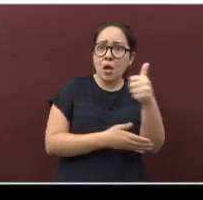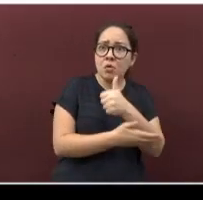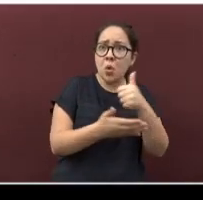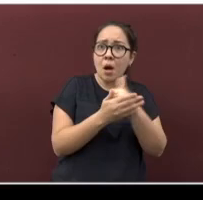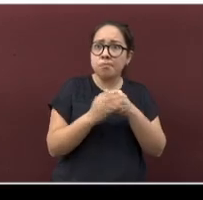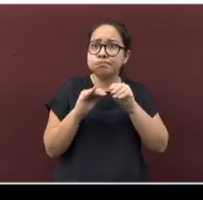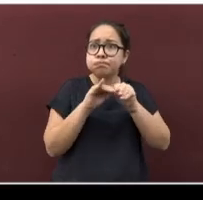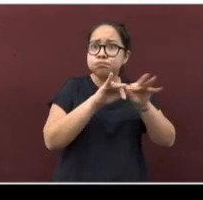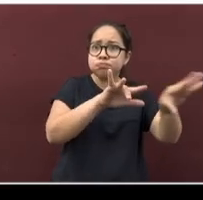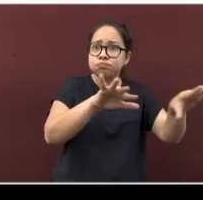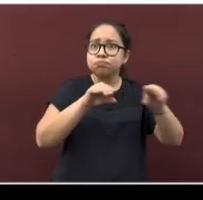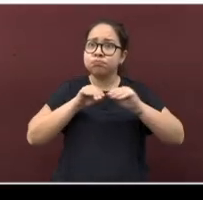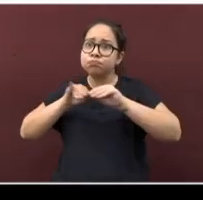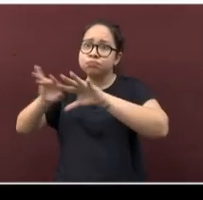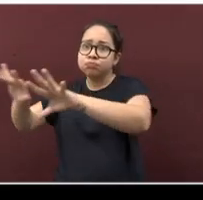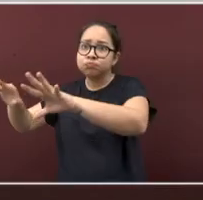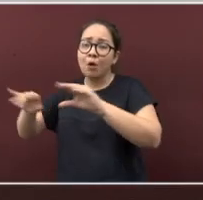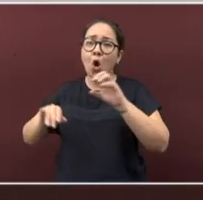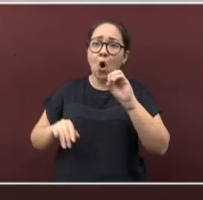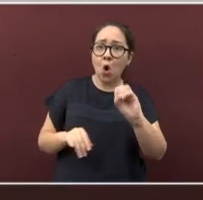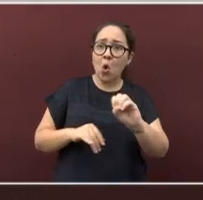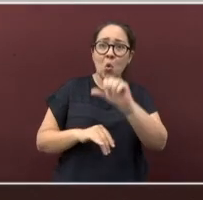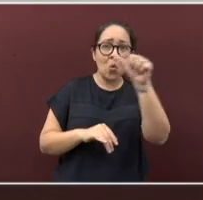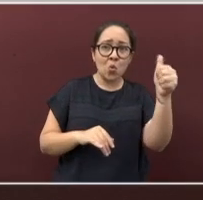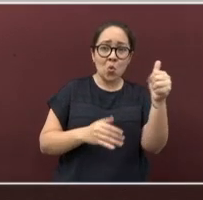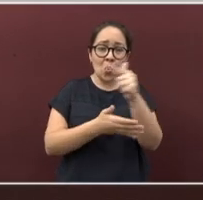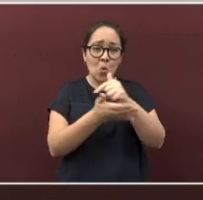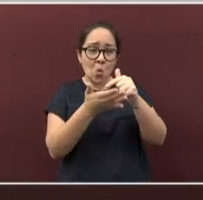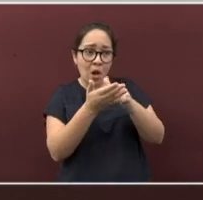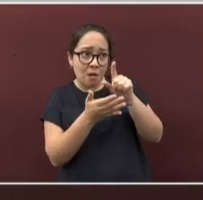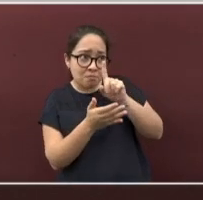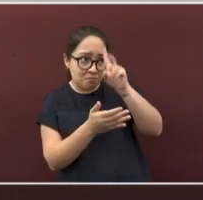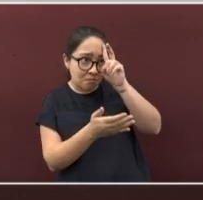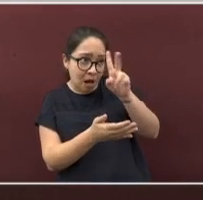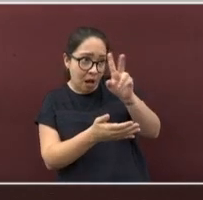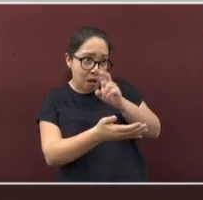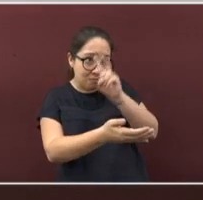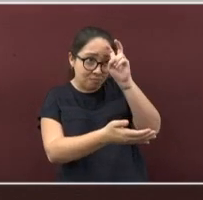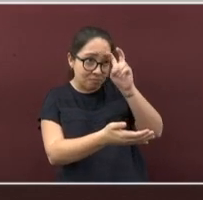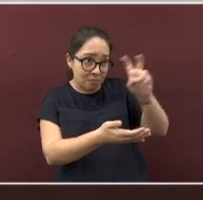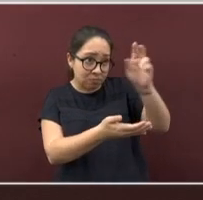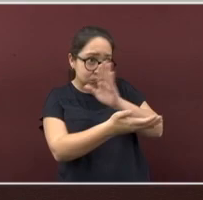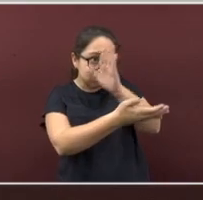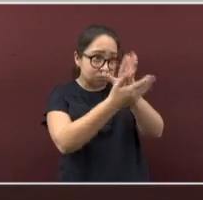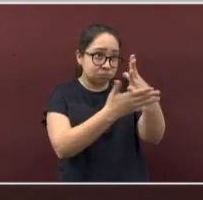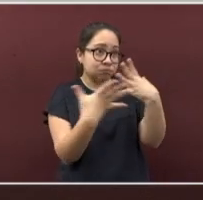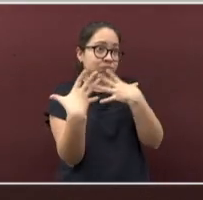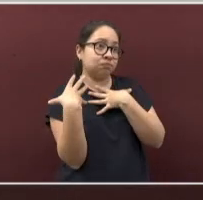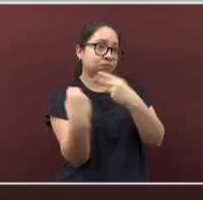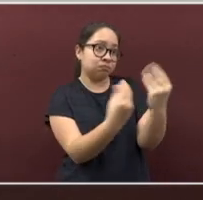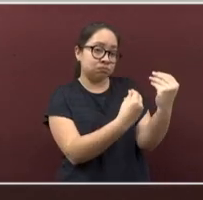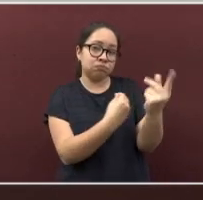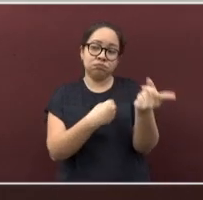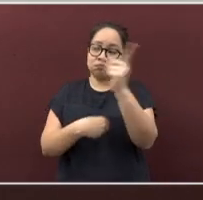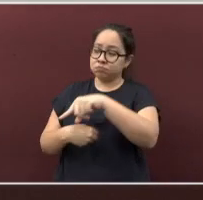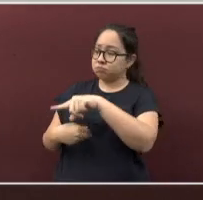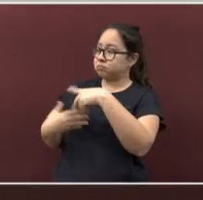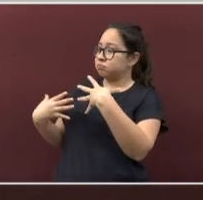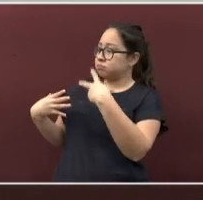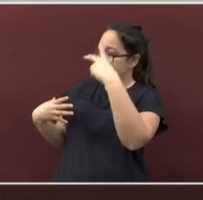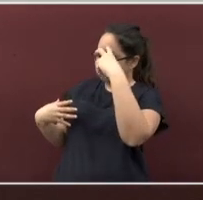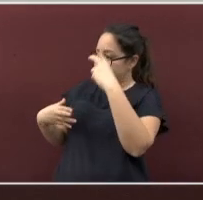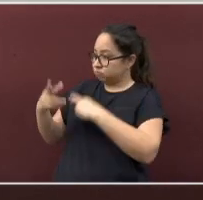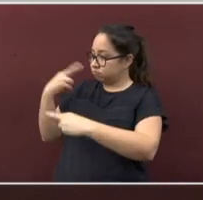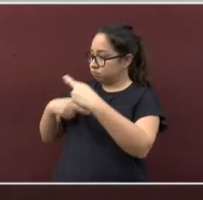de un municipio a otro no lo tomen a la ligera no se expongan a contraer la infección por